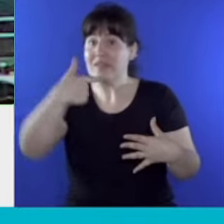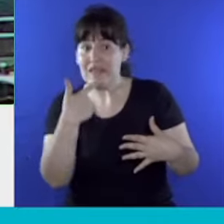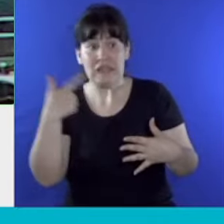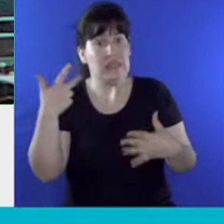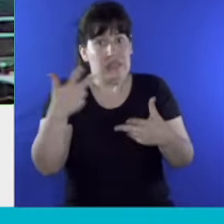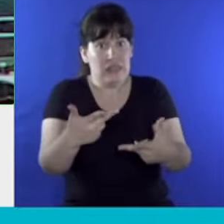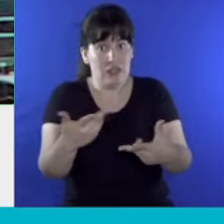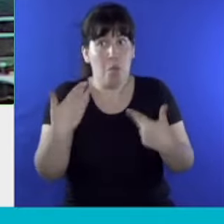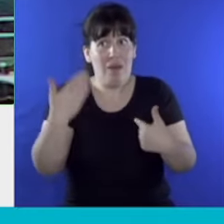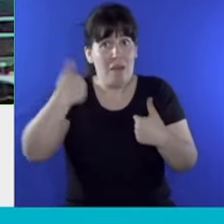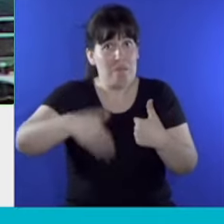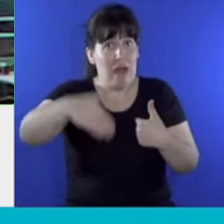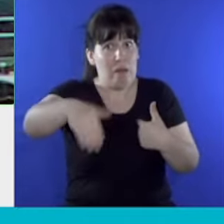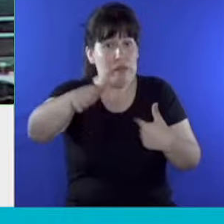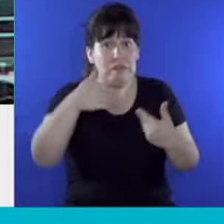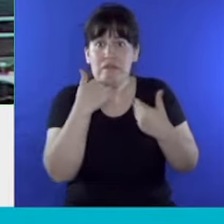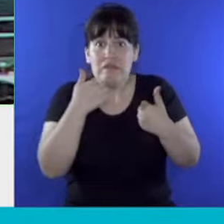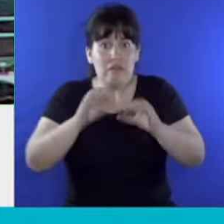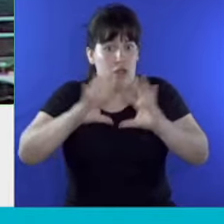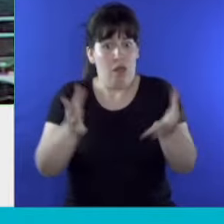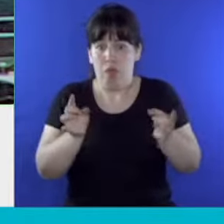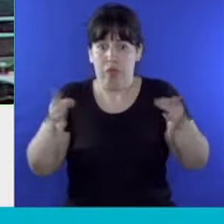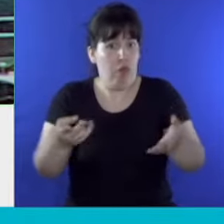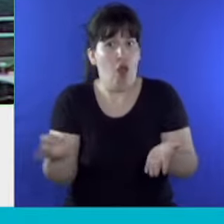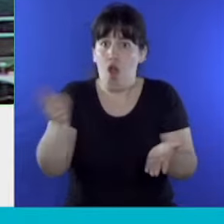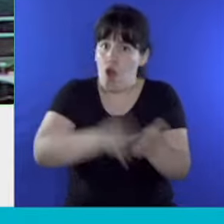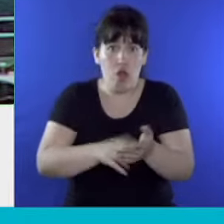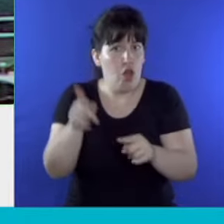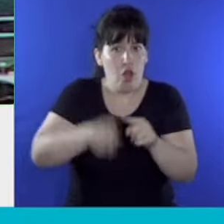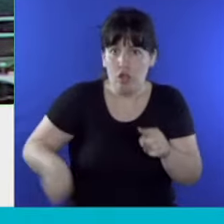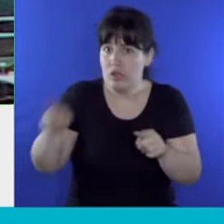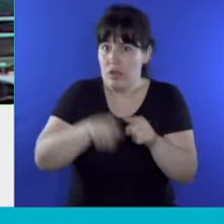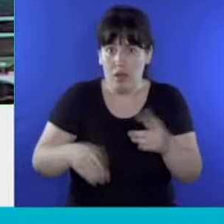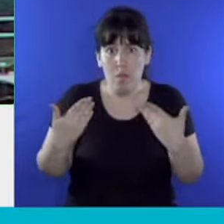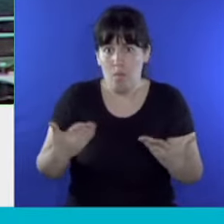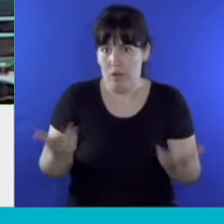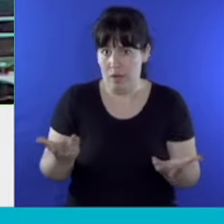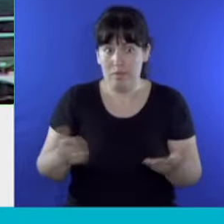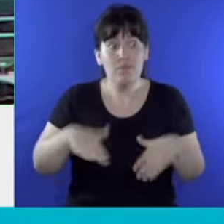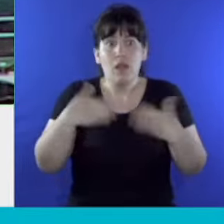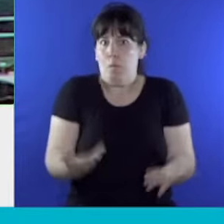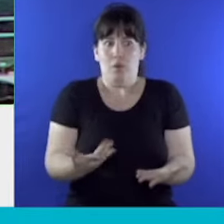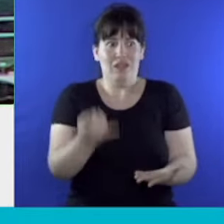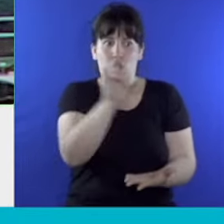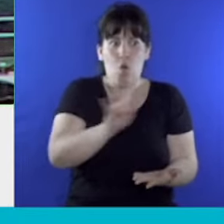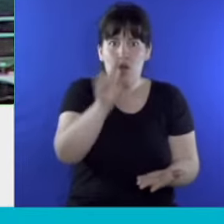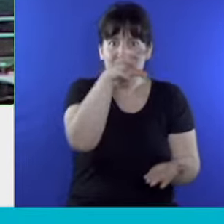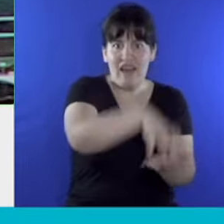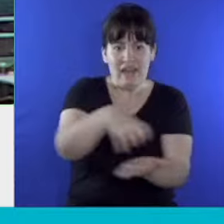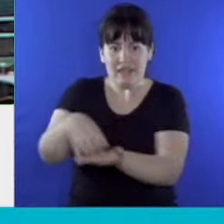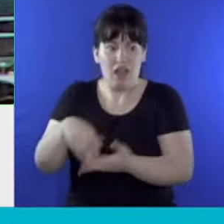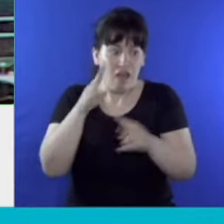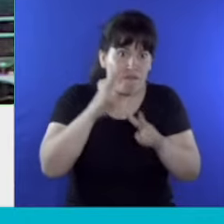inminente posibilidad de otras. ¿Qué problema hay que aprovechemos las universidades, que se